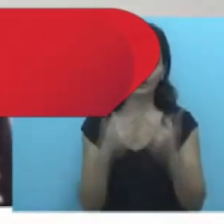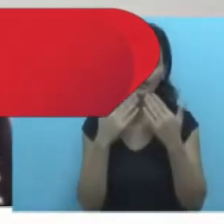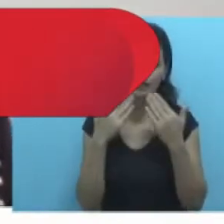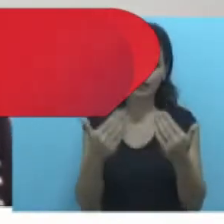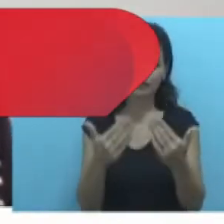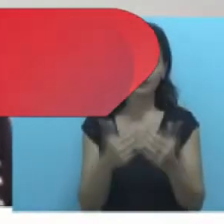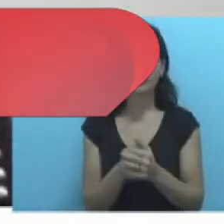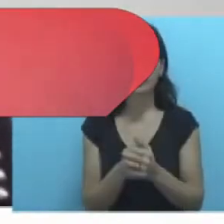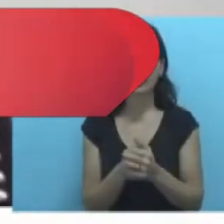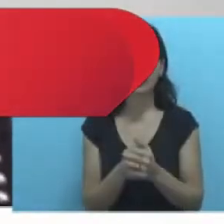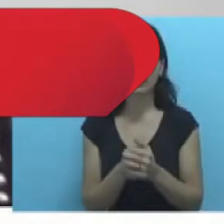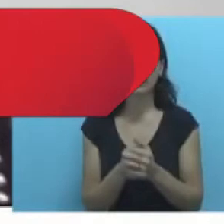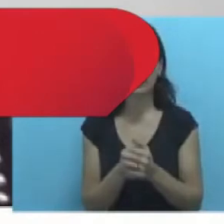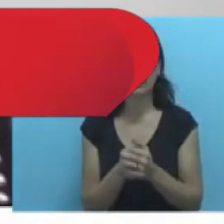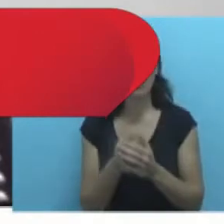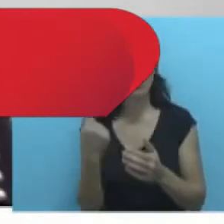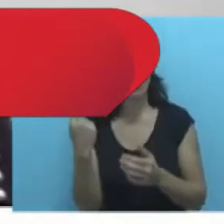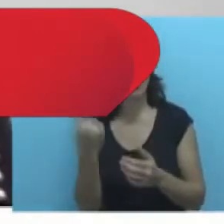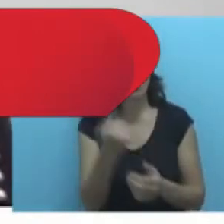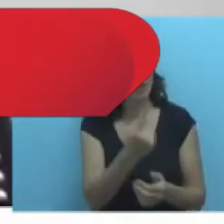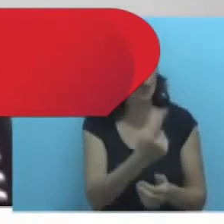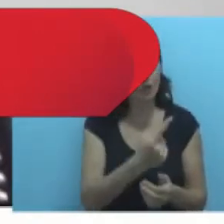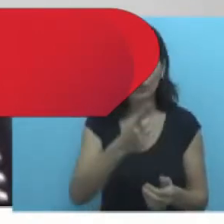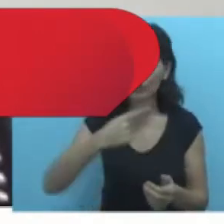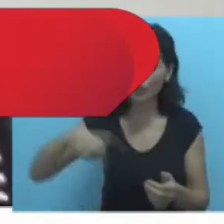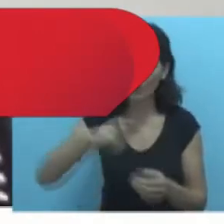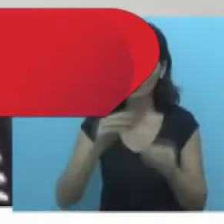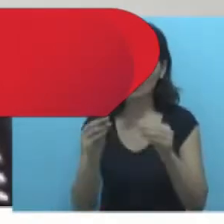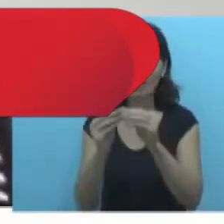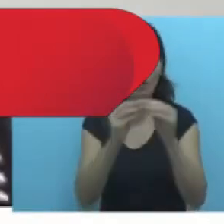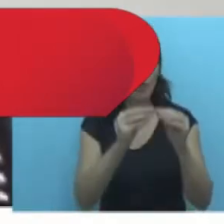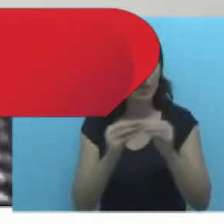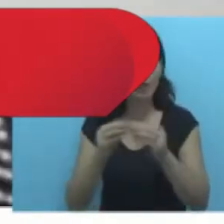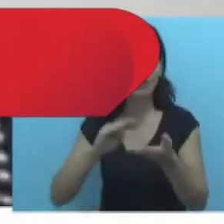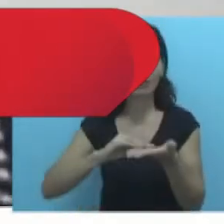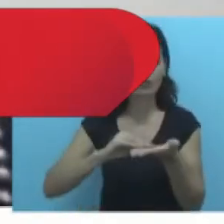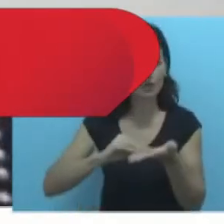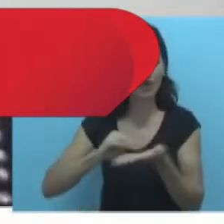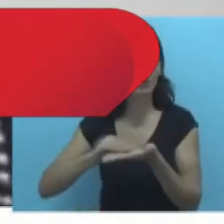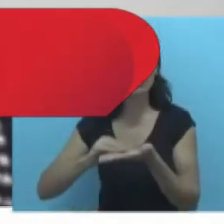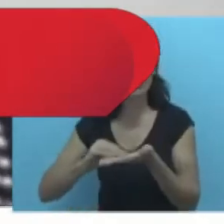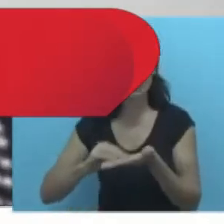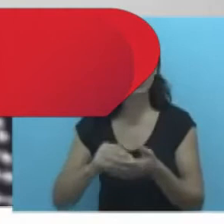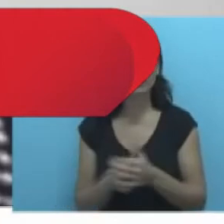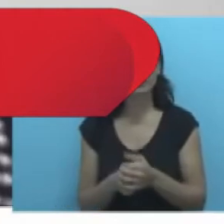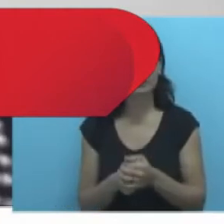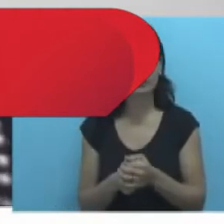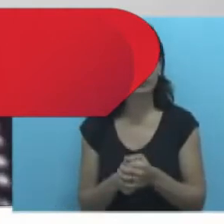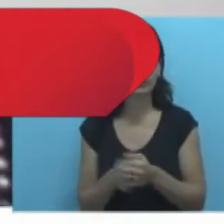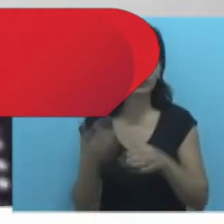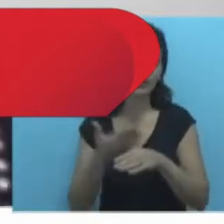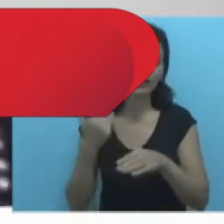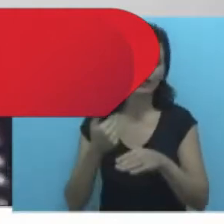que empieza por todos ustedes, compañeros diputados y diputadas, que nos dieron en este tiempo